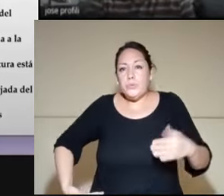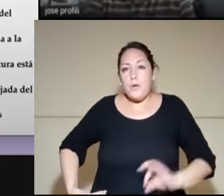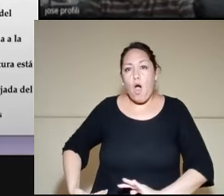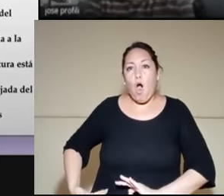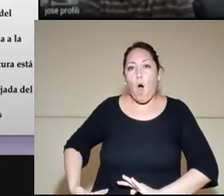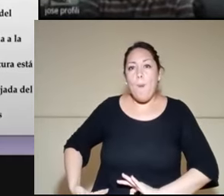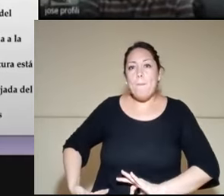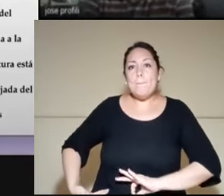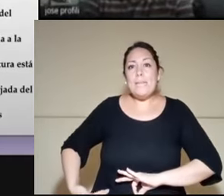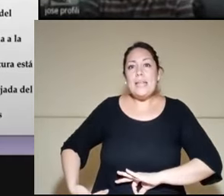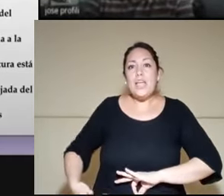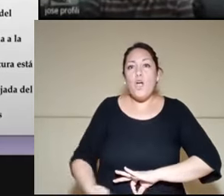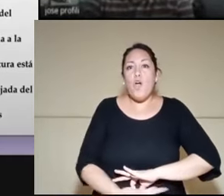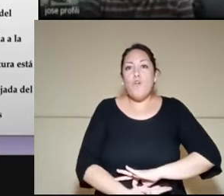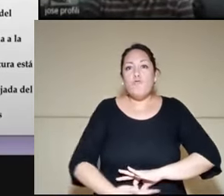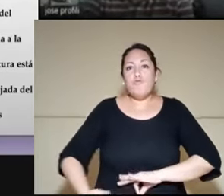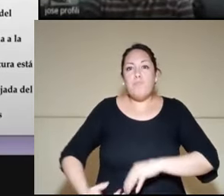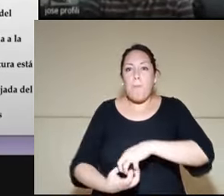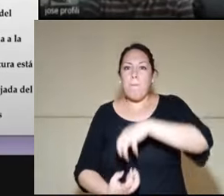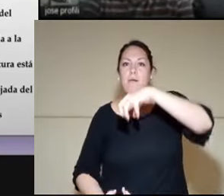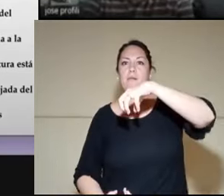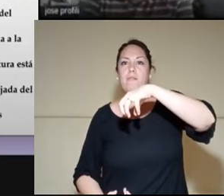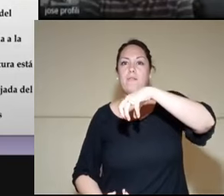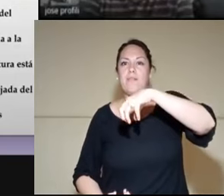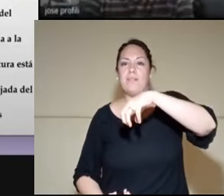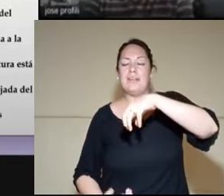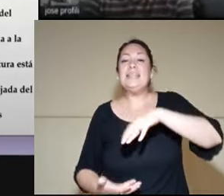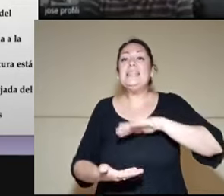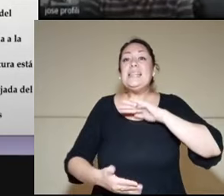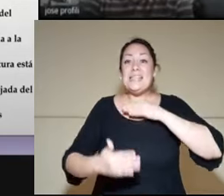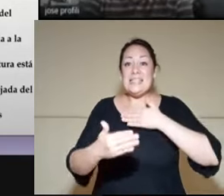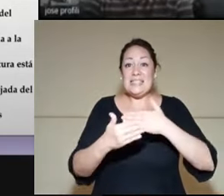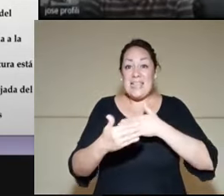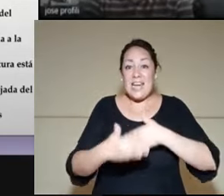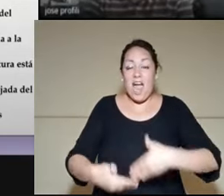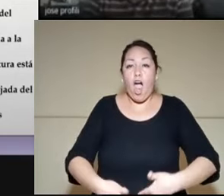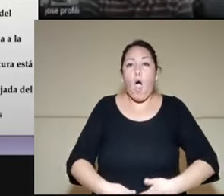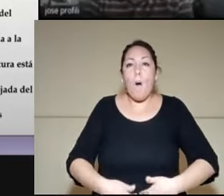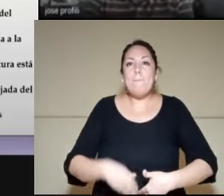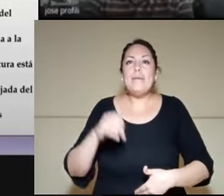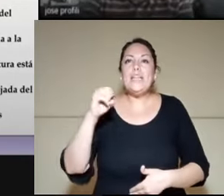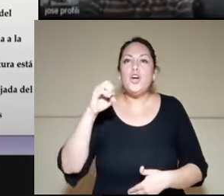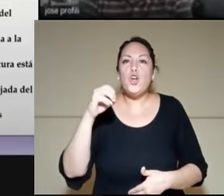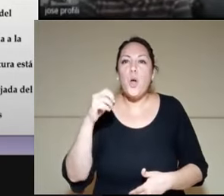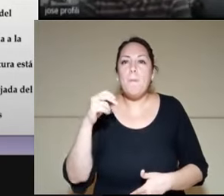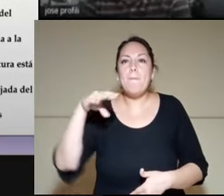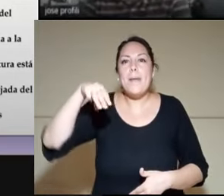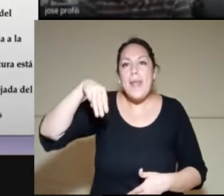por el medio del ombligo y divide al cuerpo en dos. Todo lo que esté más cerca del ombligo se va a llamar